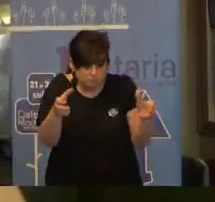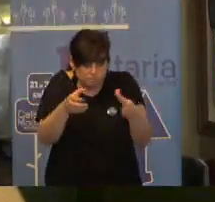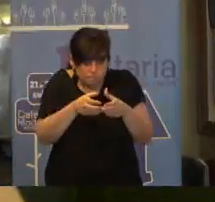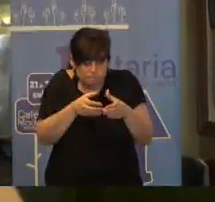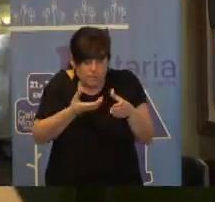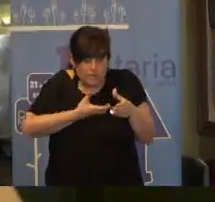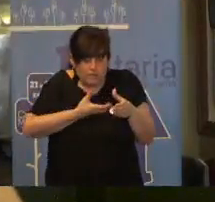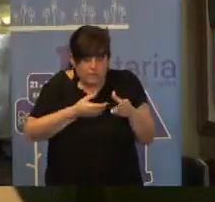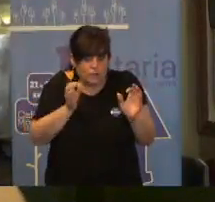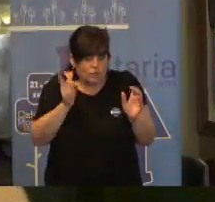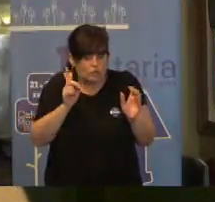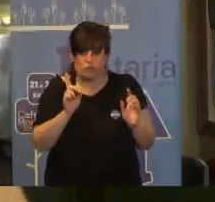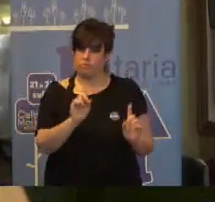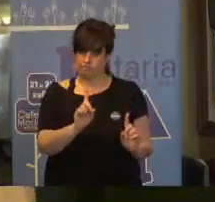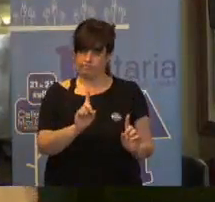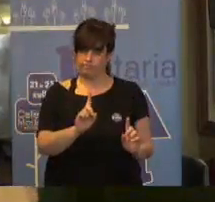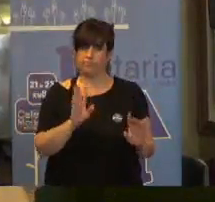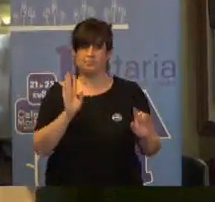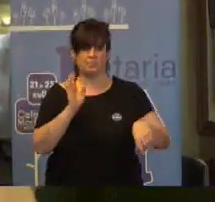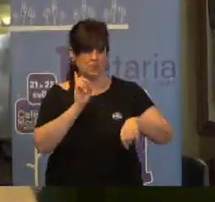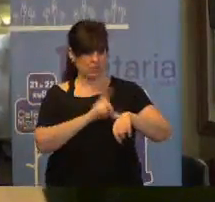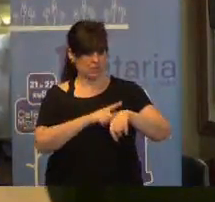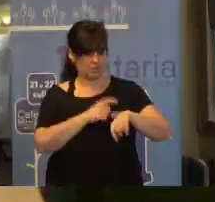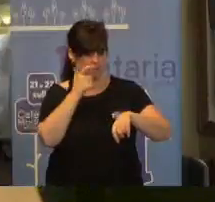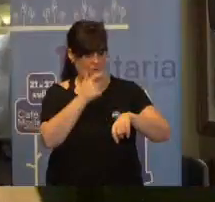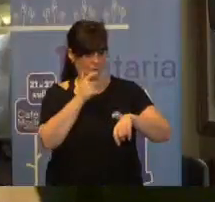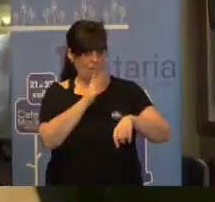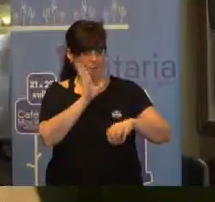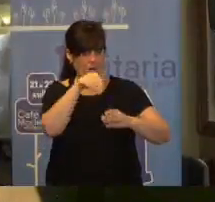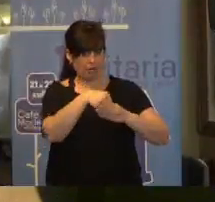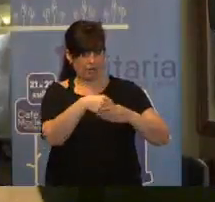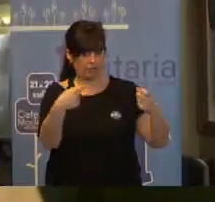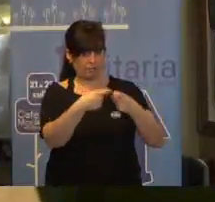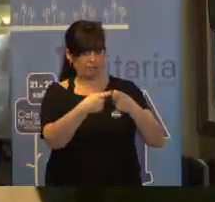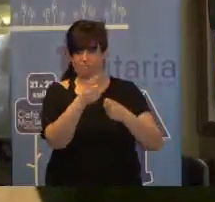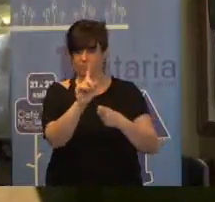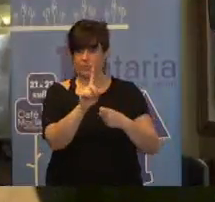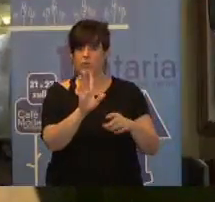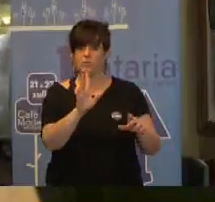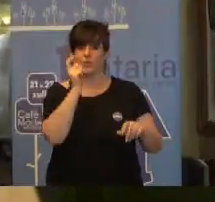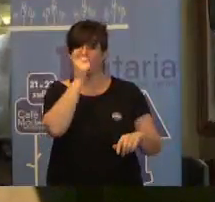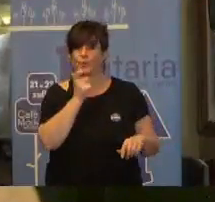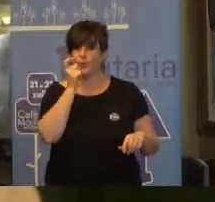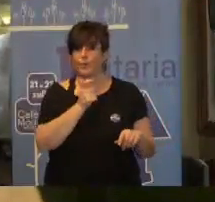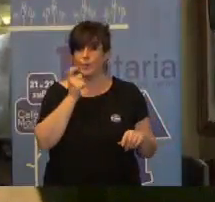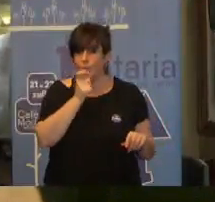levou moito tempo porque houbera grandes disensos internos, pero sí nos levou moito tempo